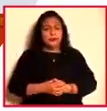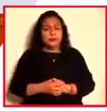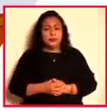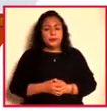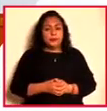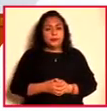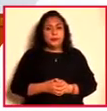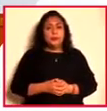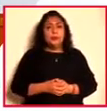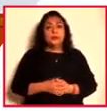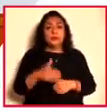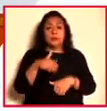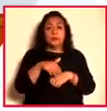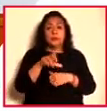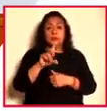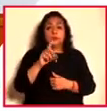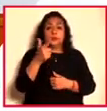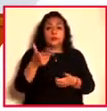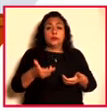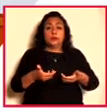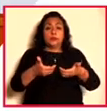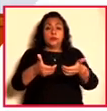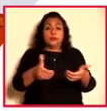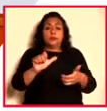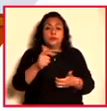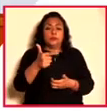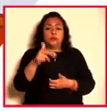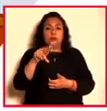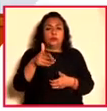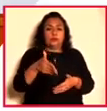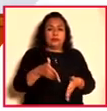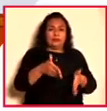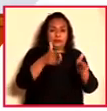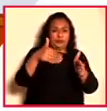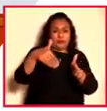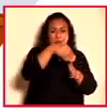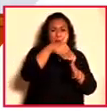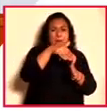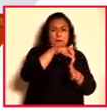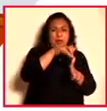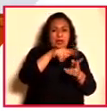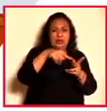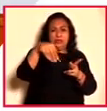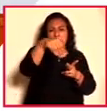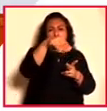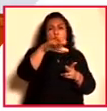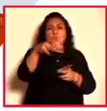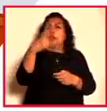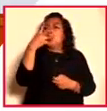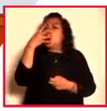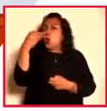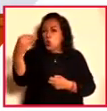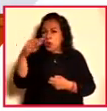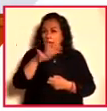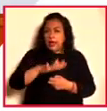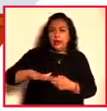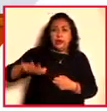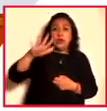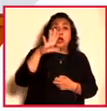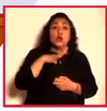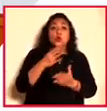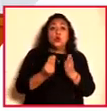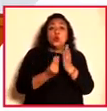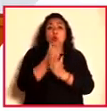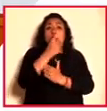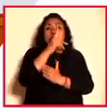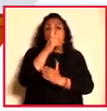El número 37 de la calle Aguayo, entre Malitzin y Cuauhtémoc, en el barrio de Coyoacán, se encuentra la nueva sede de